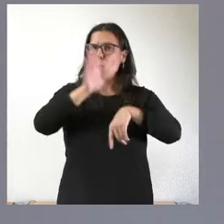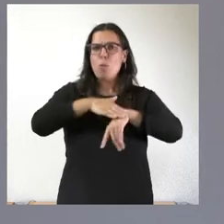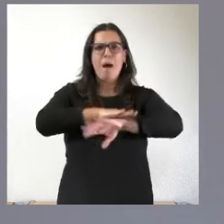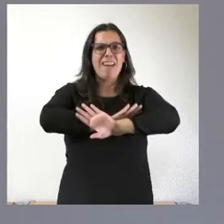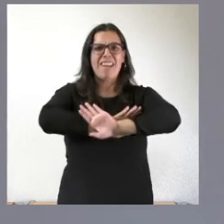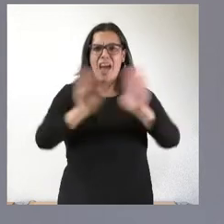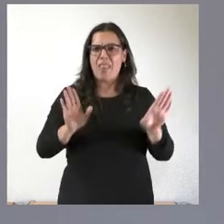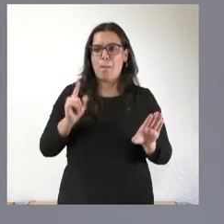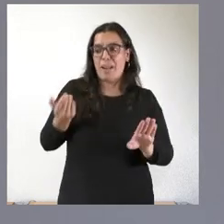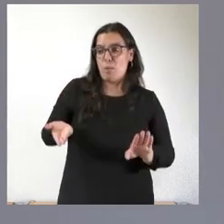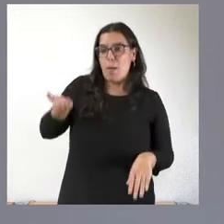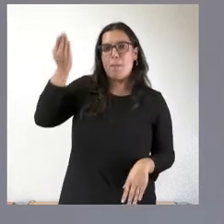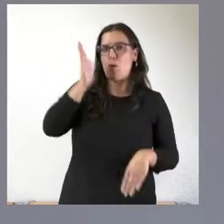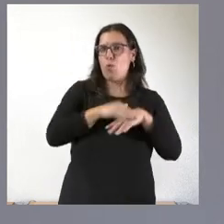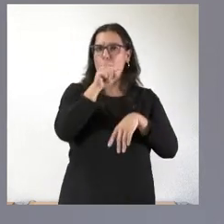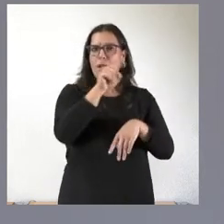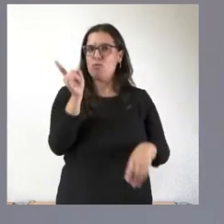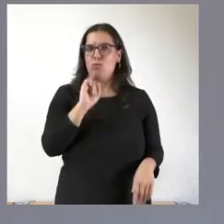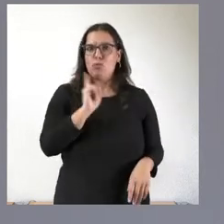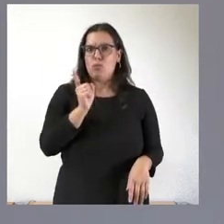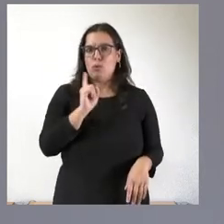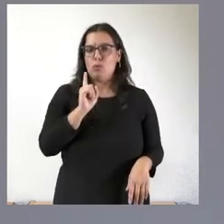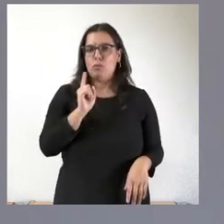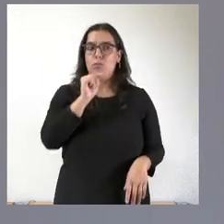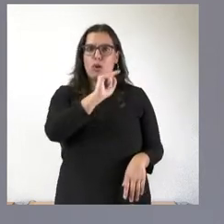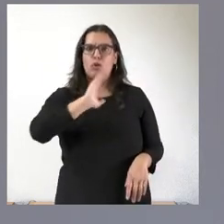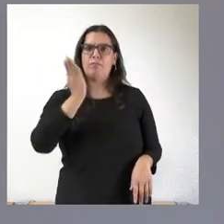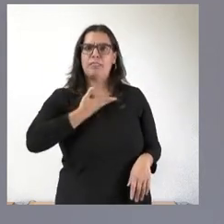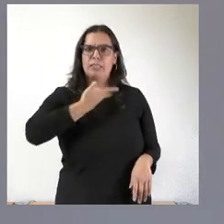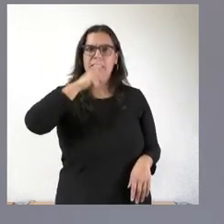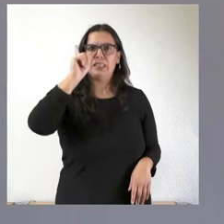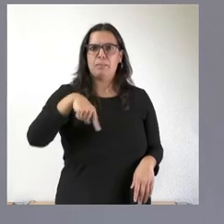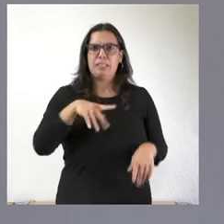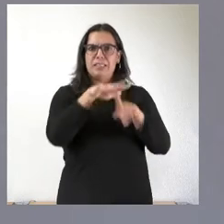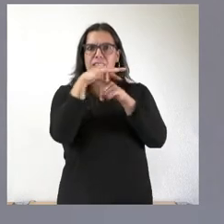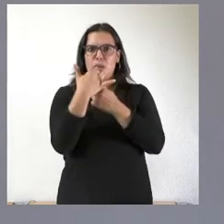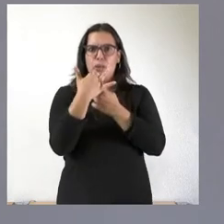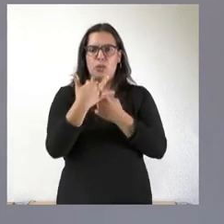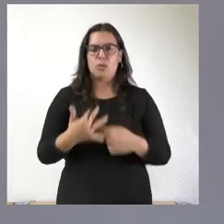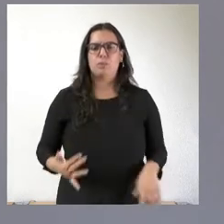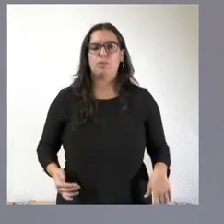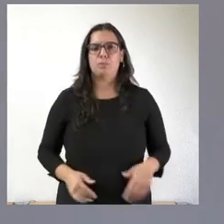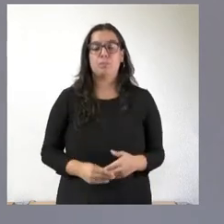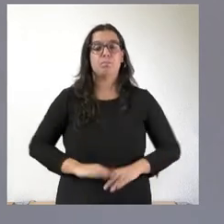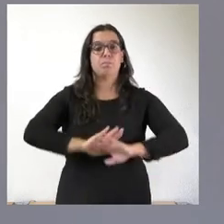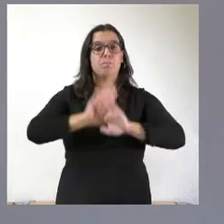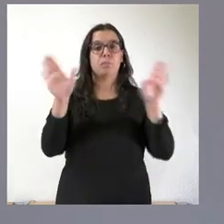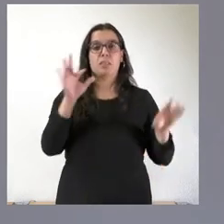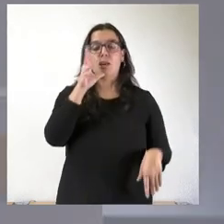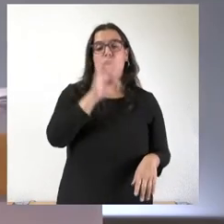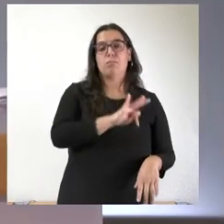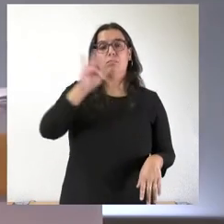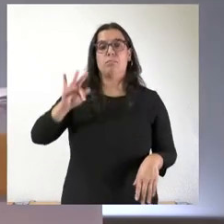del alza de los precios, sino que sí es víctima de esta situación y de estas condiciones. Y sin más, pues te doy la palabra